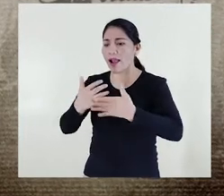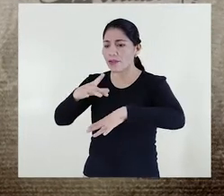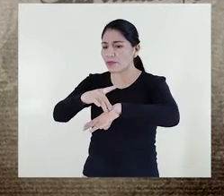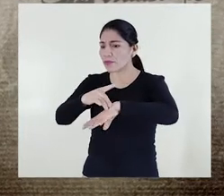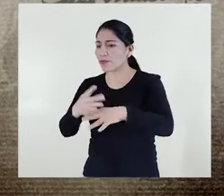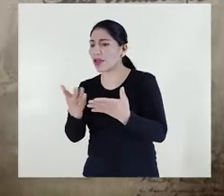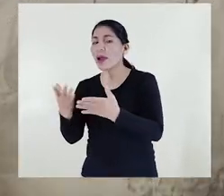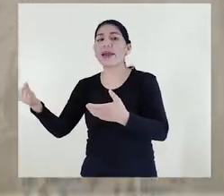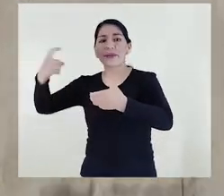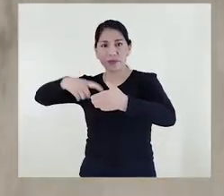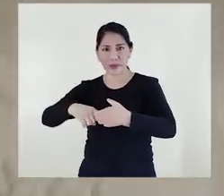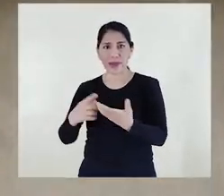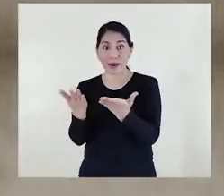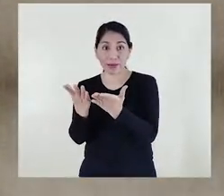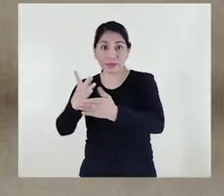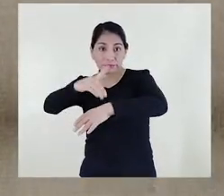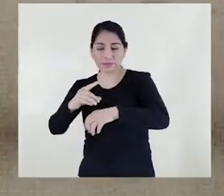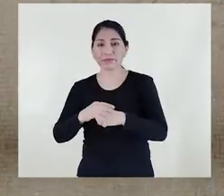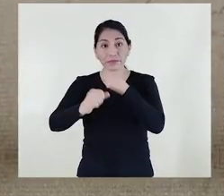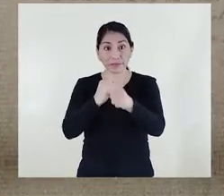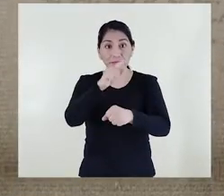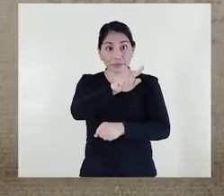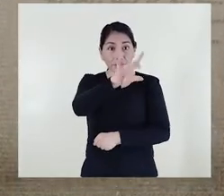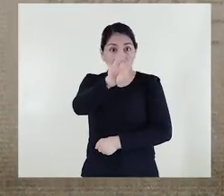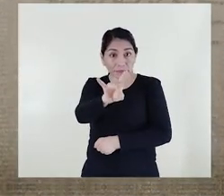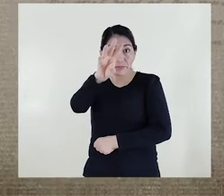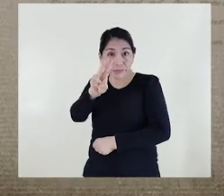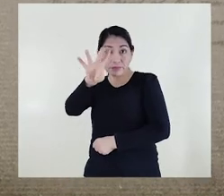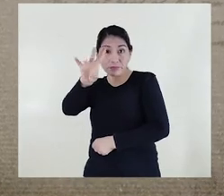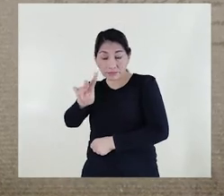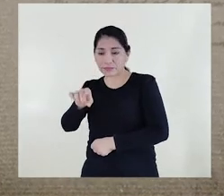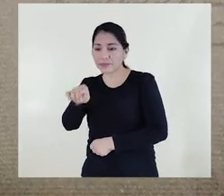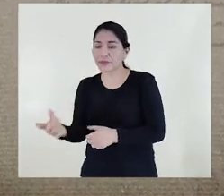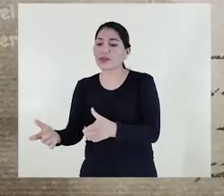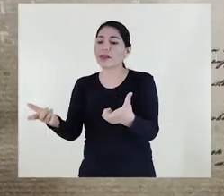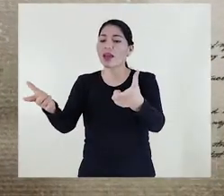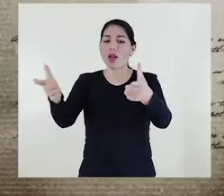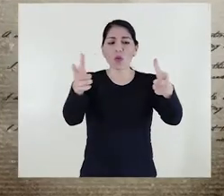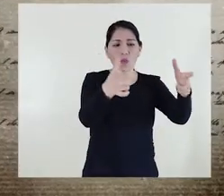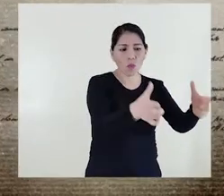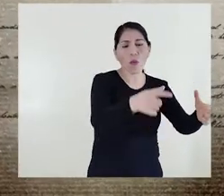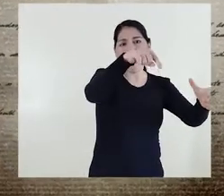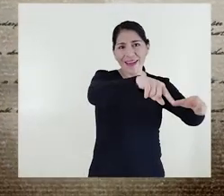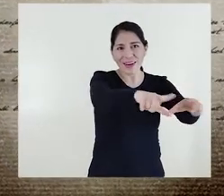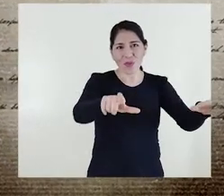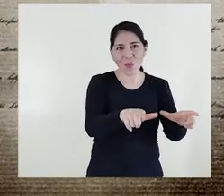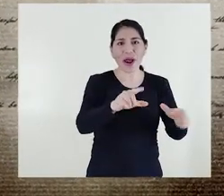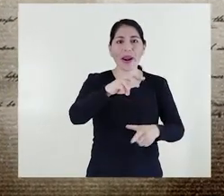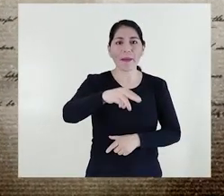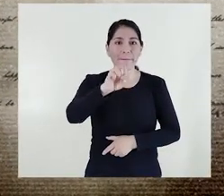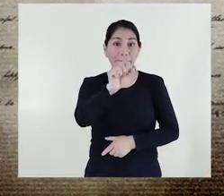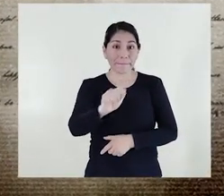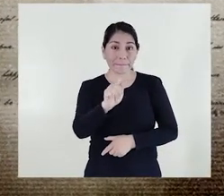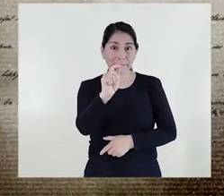y para ser parte importante de la Escuela de Medicina. En 1867, este lugar es trasplantado al Rincón de Mestas,